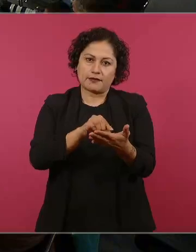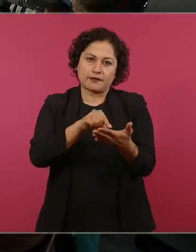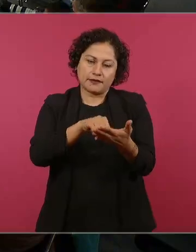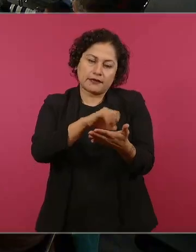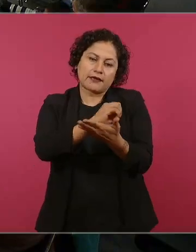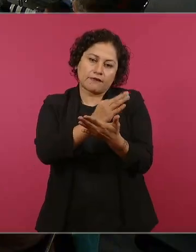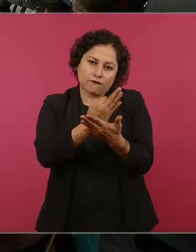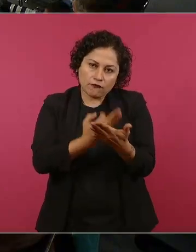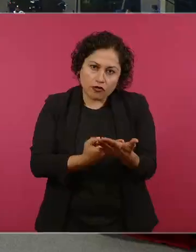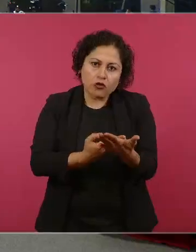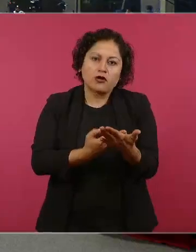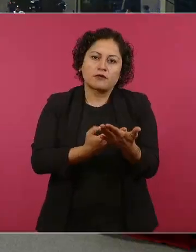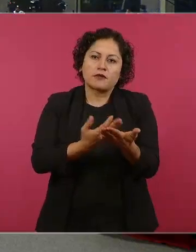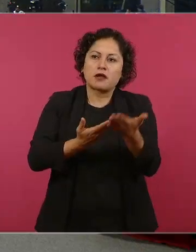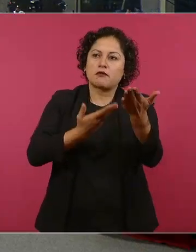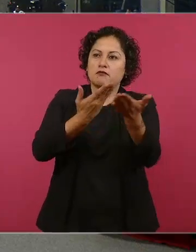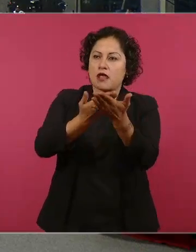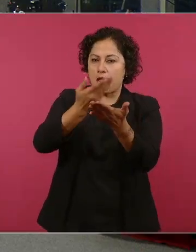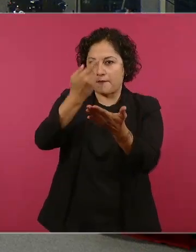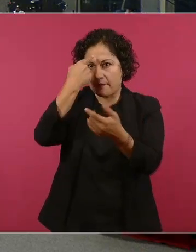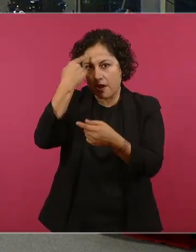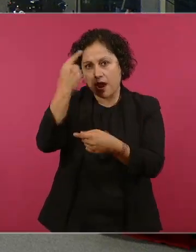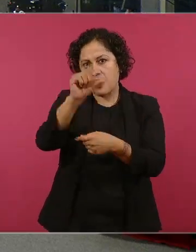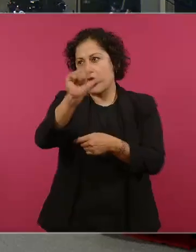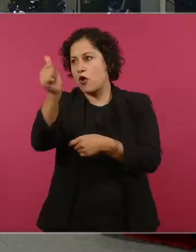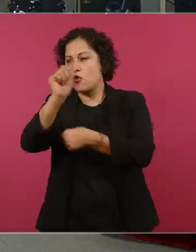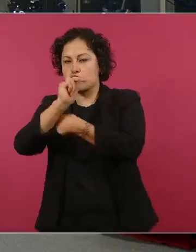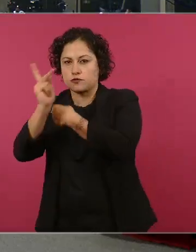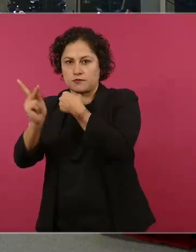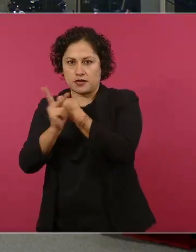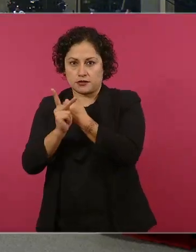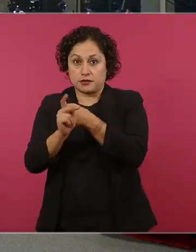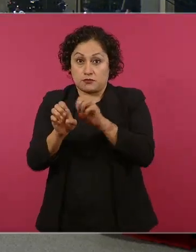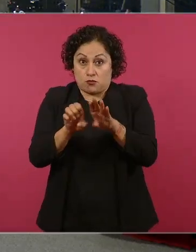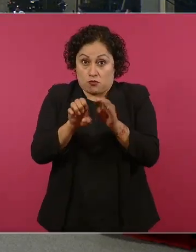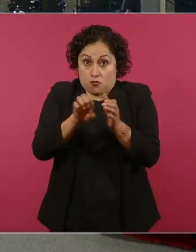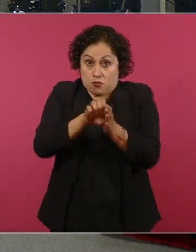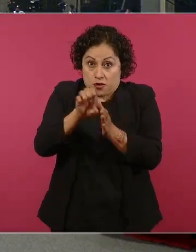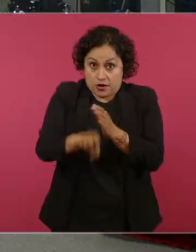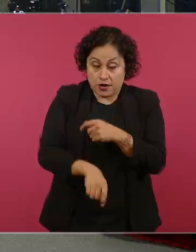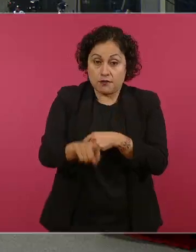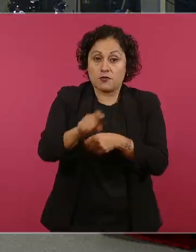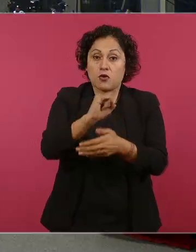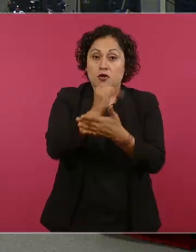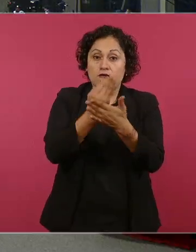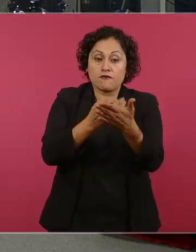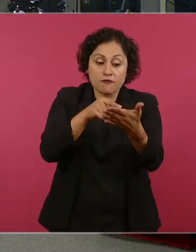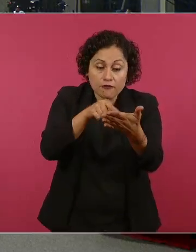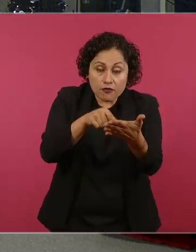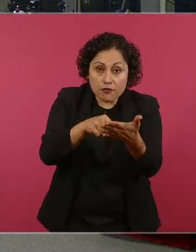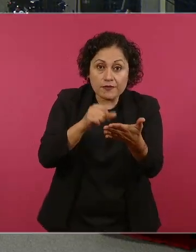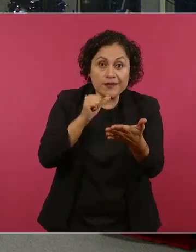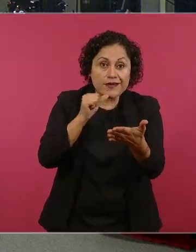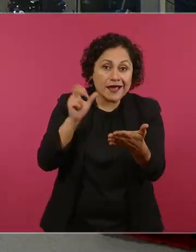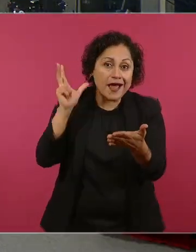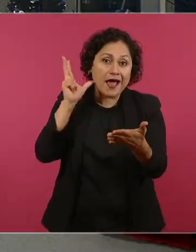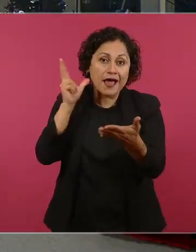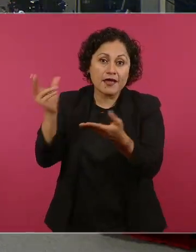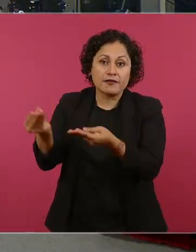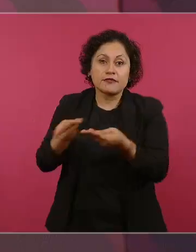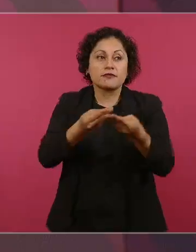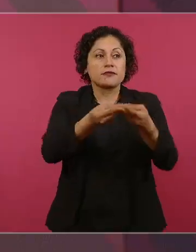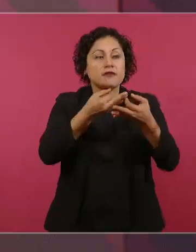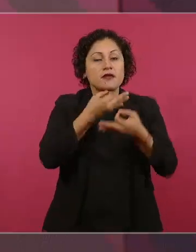como el que dieron a conocer antier, y se meten en los